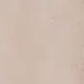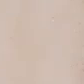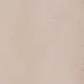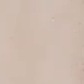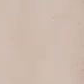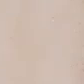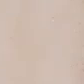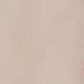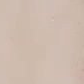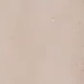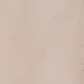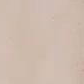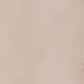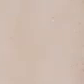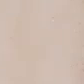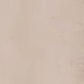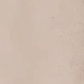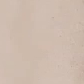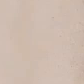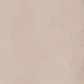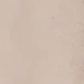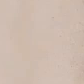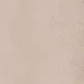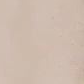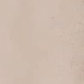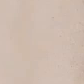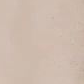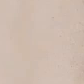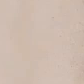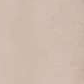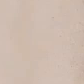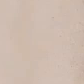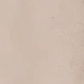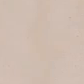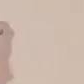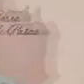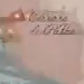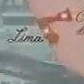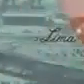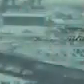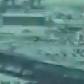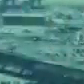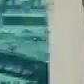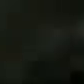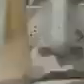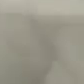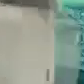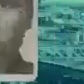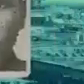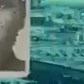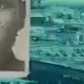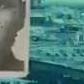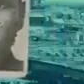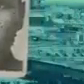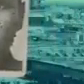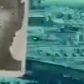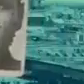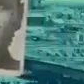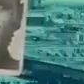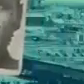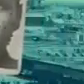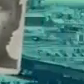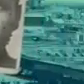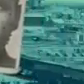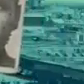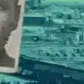en Cerro de Pasco. Como era un buen estudiante, lo enviaron a Lima para que tuviera una mejor educación. Fue en este viaje que Daniel observó por primera